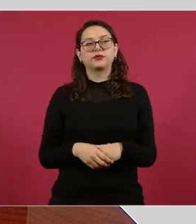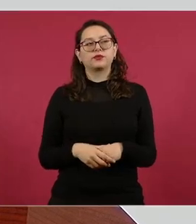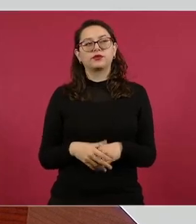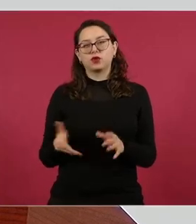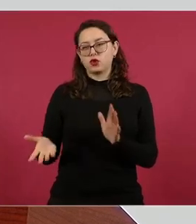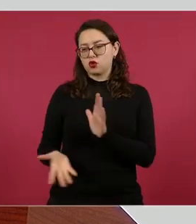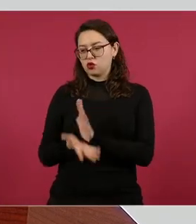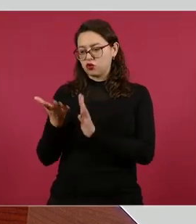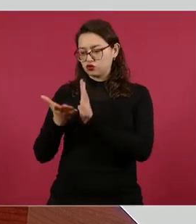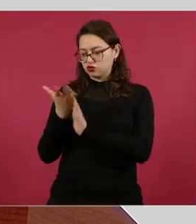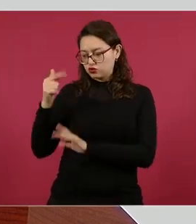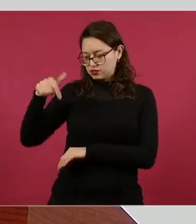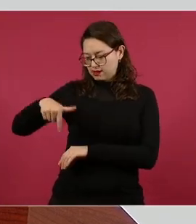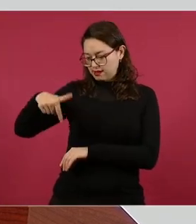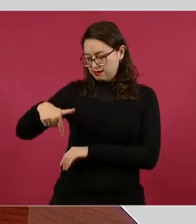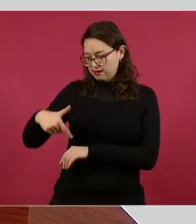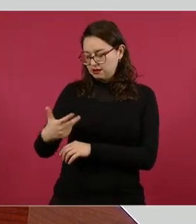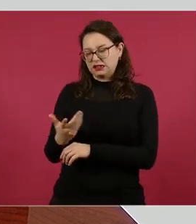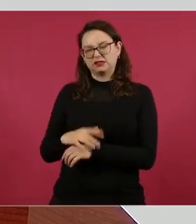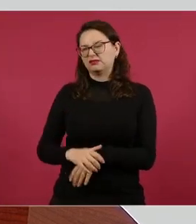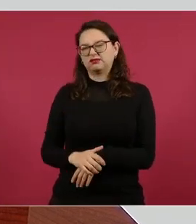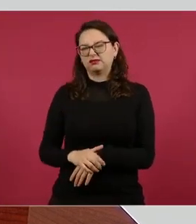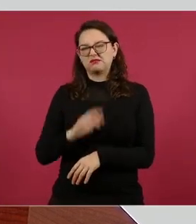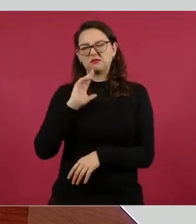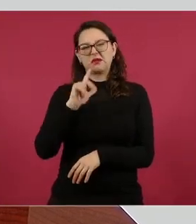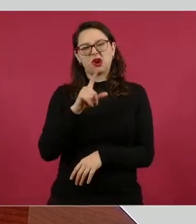la refinería en Houston